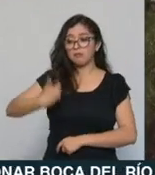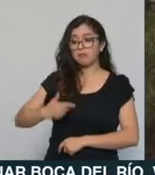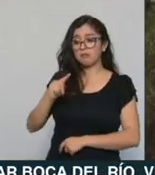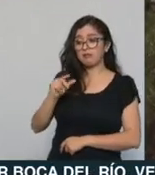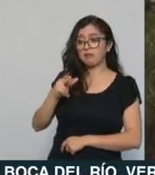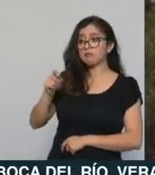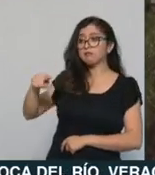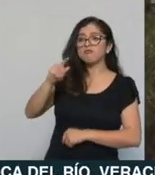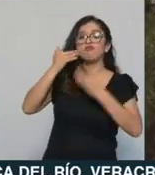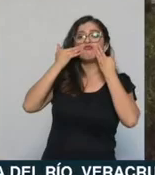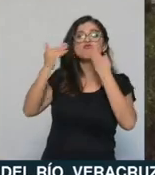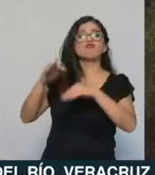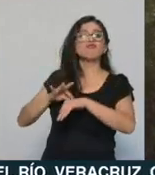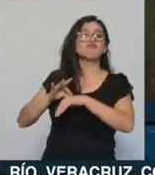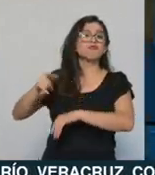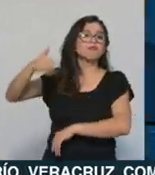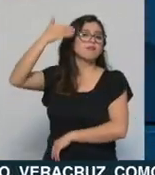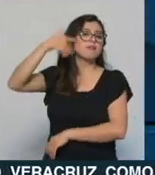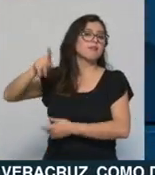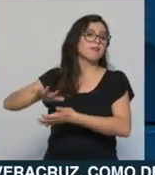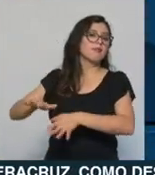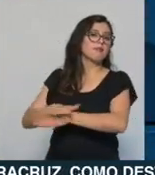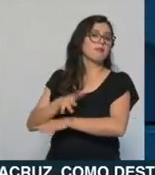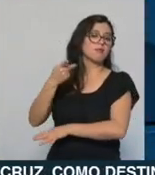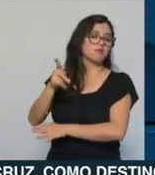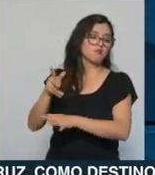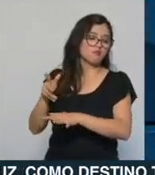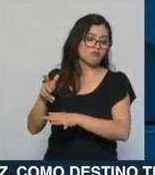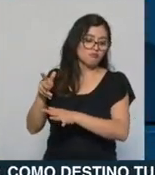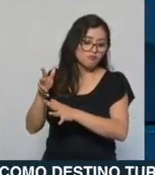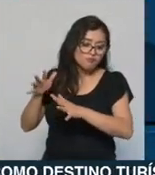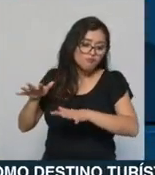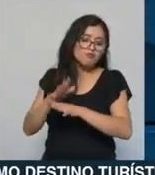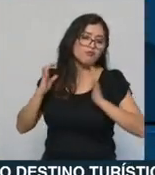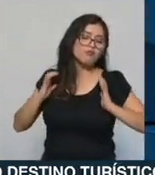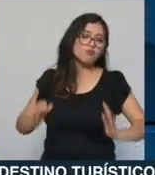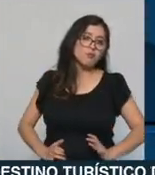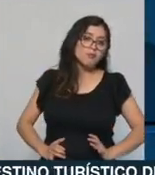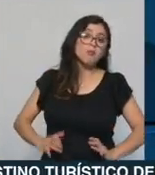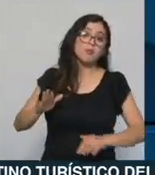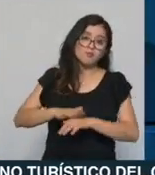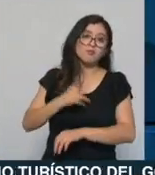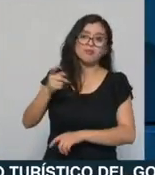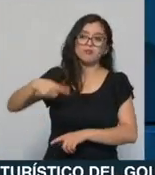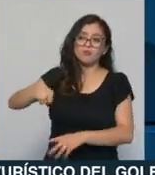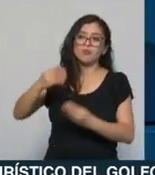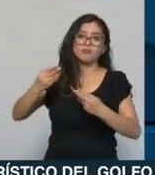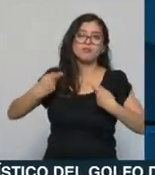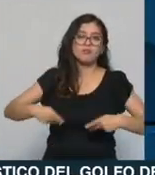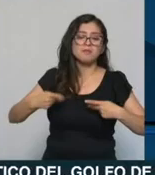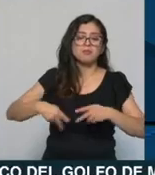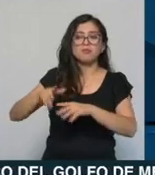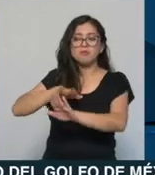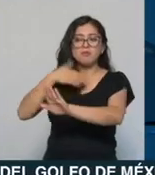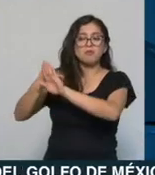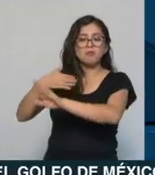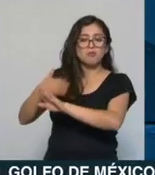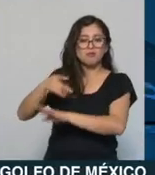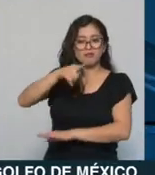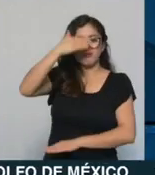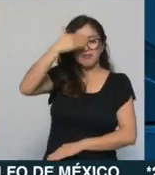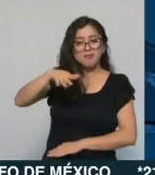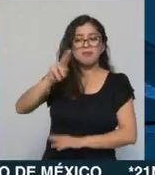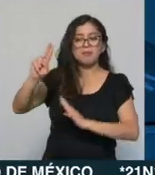hacia la población trans se ve acentuado con mayor violencia, por eso es que los crímenes en contra de esta población